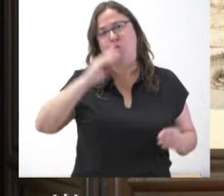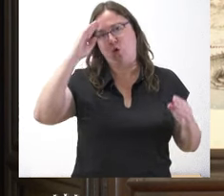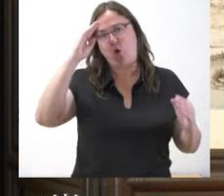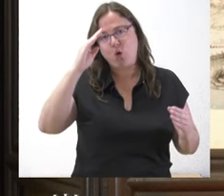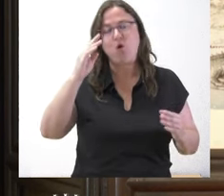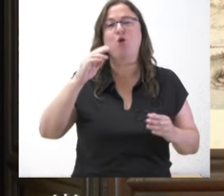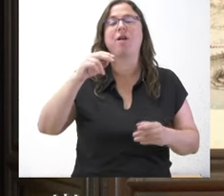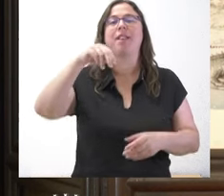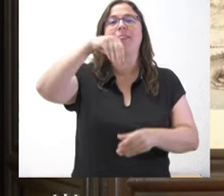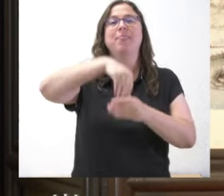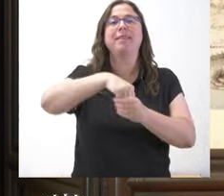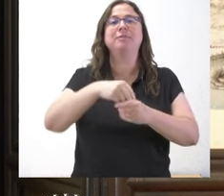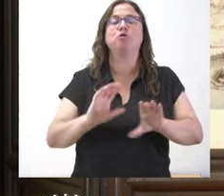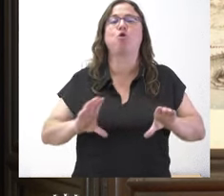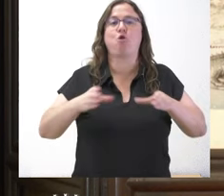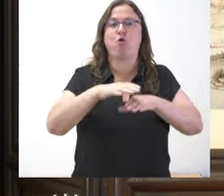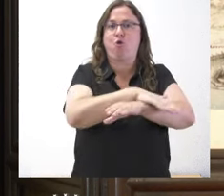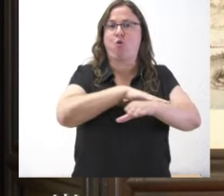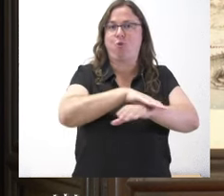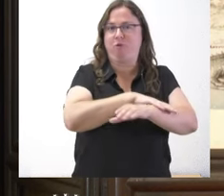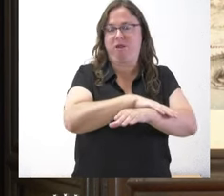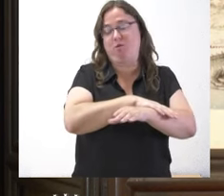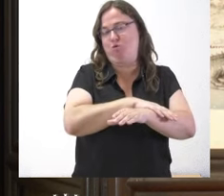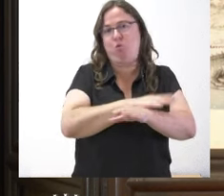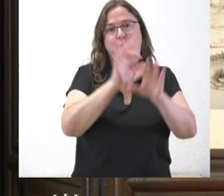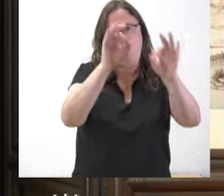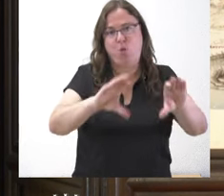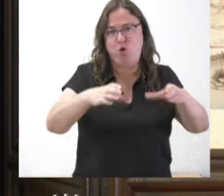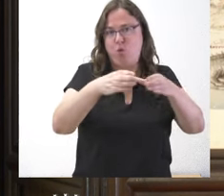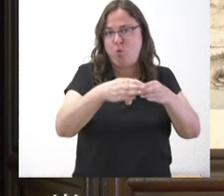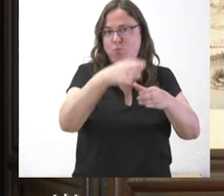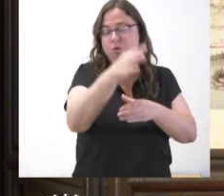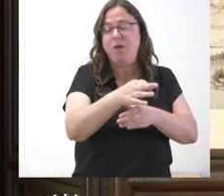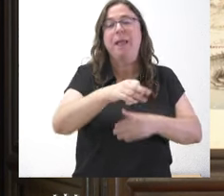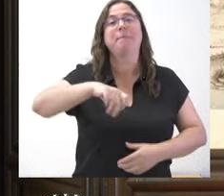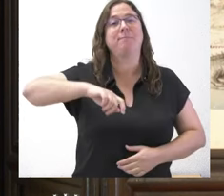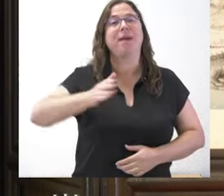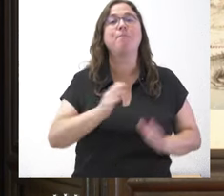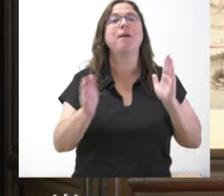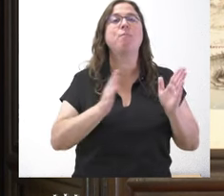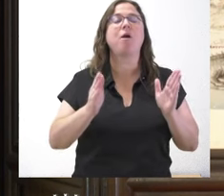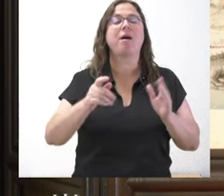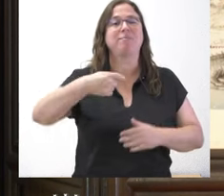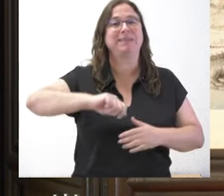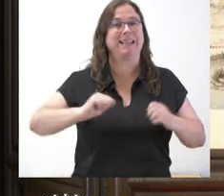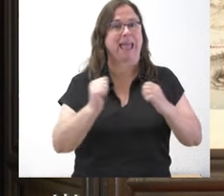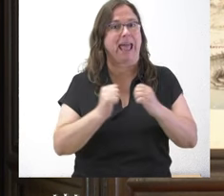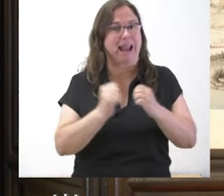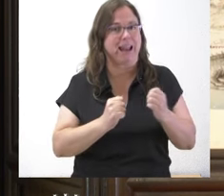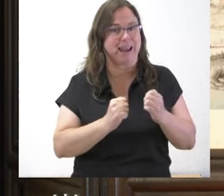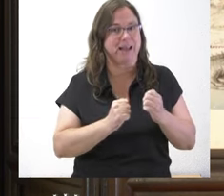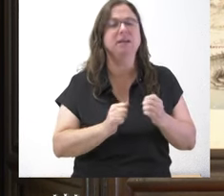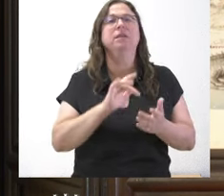parte de un gobierno monocolor bajo la presidencia de Juan Vicente Herrera y se producían